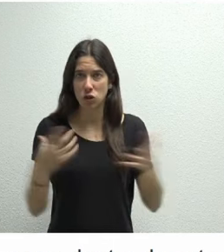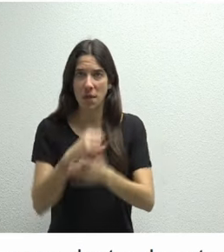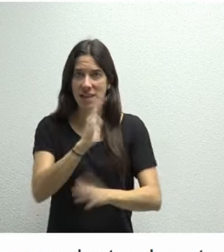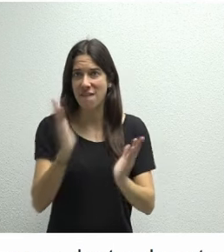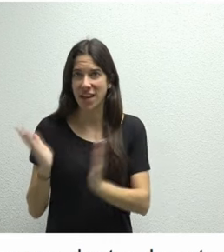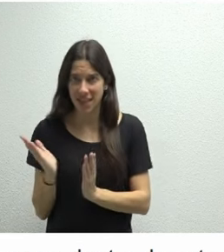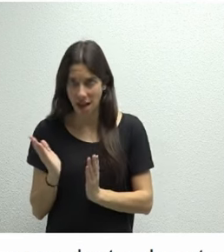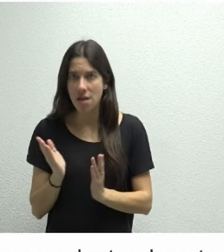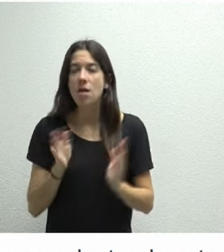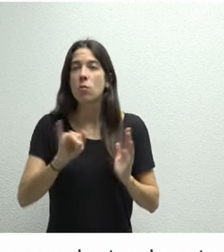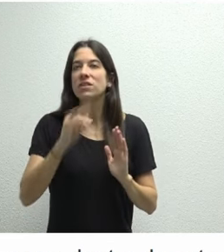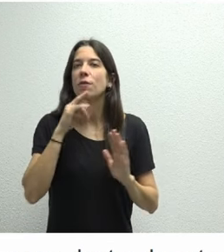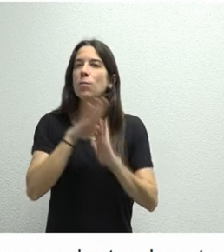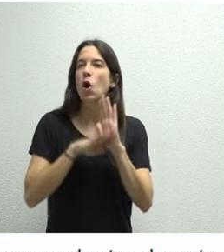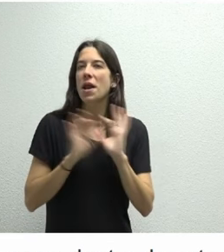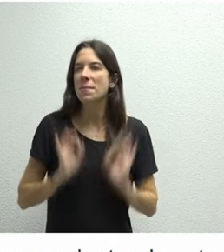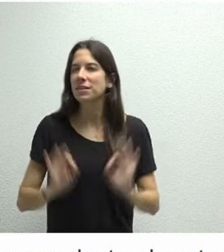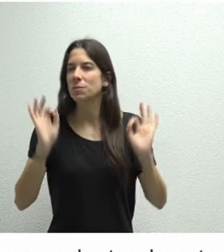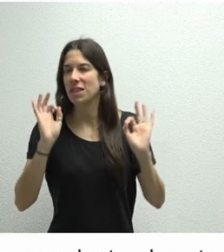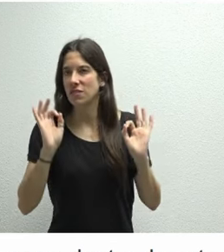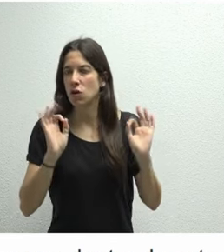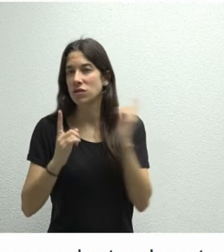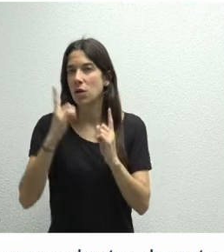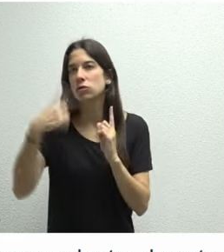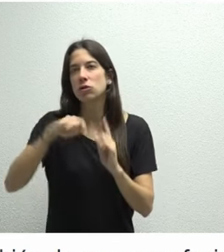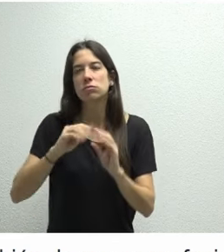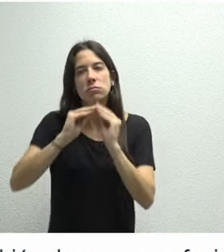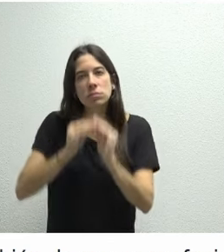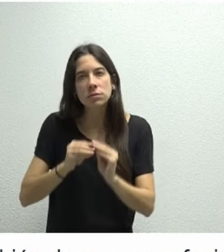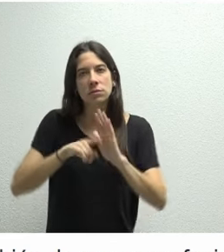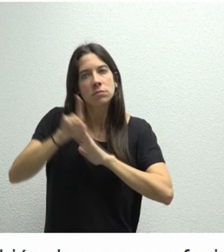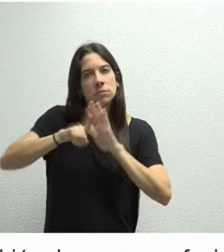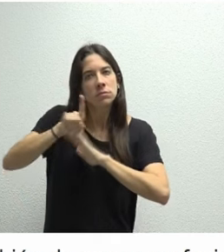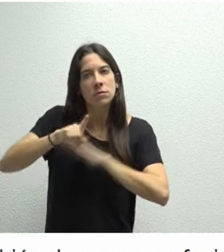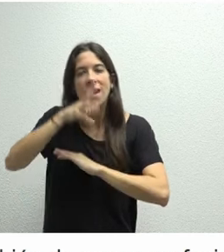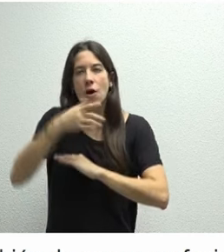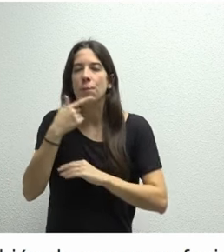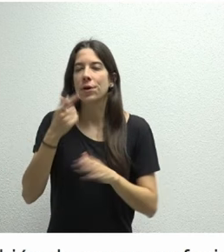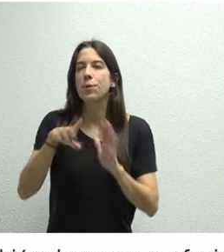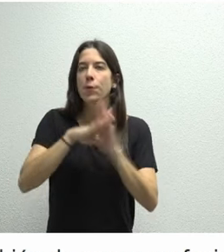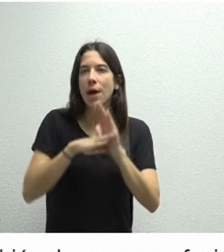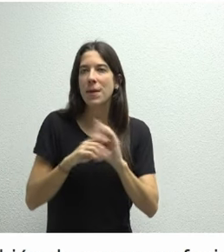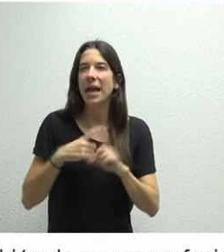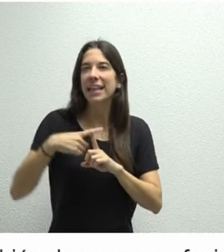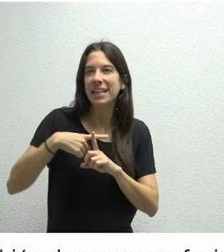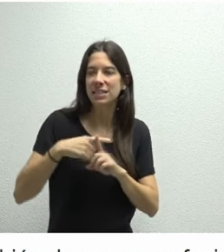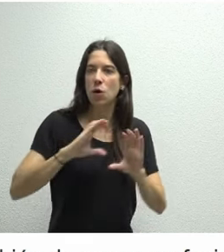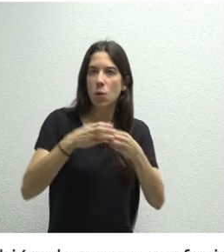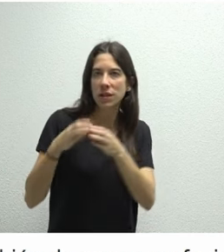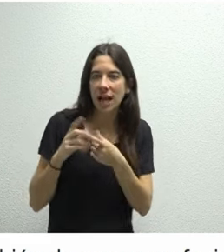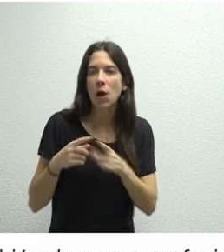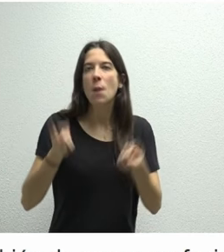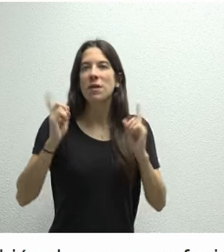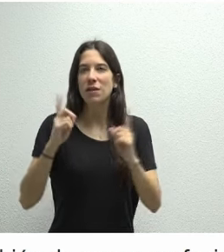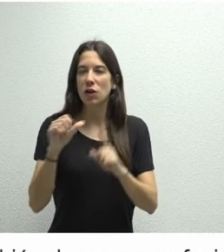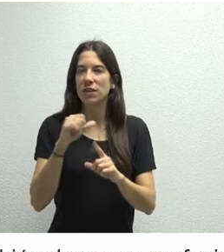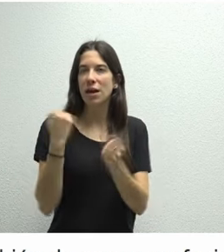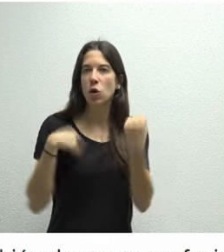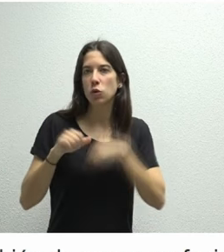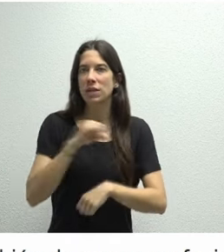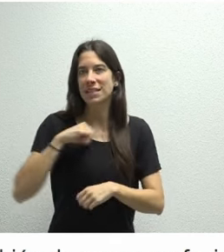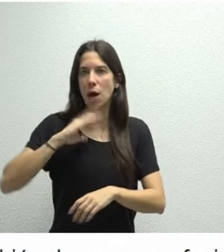de programas específicos eh que vamos desarrollando programa intensivo comunitario prevención de conducta autolítica intervención precoz en